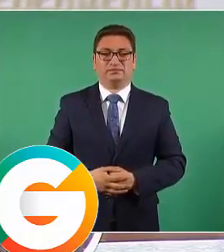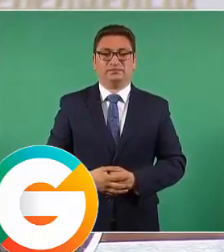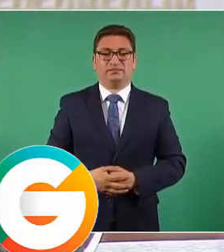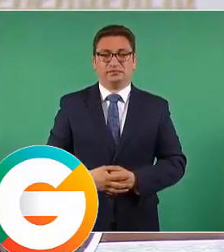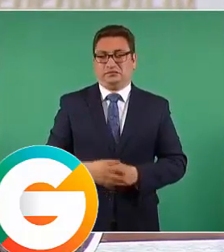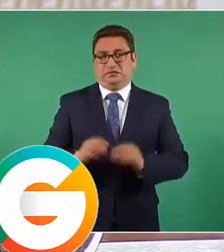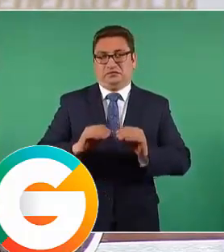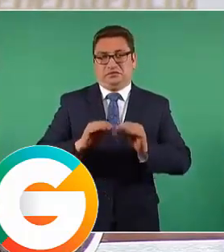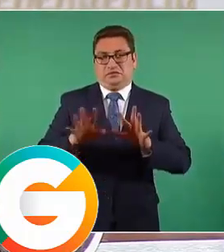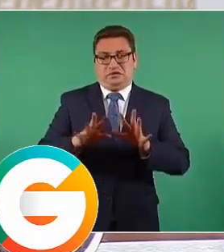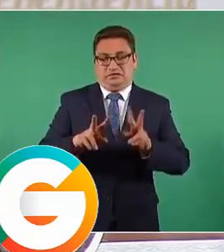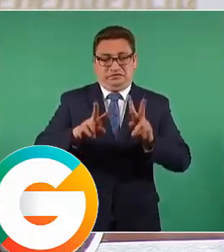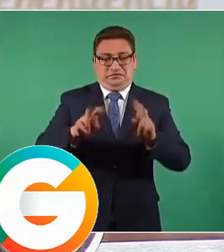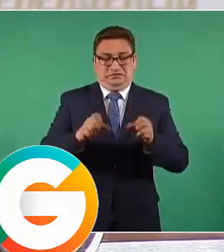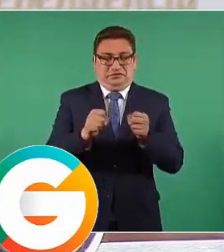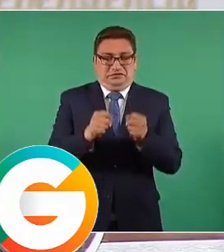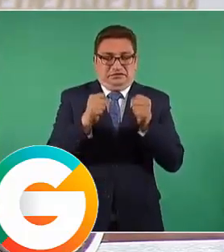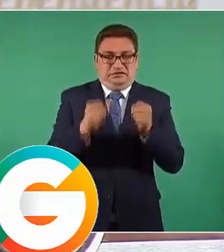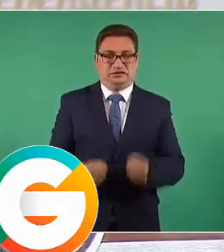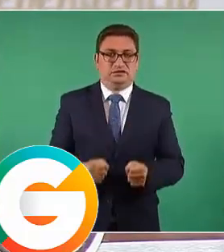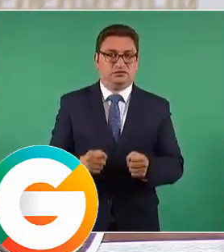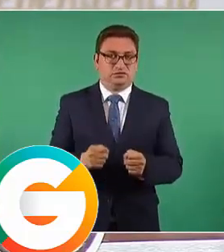incluso con la seguridad,